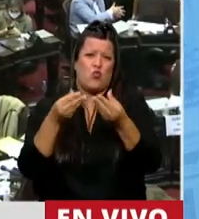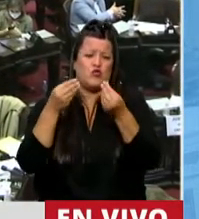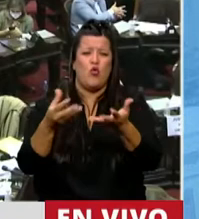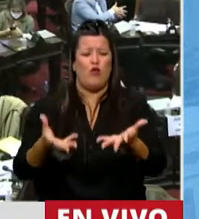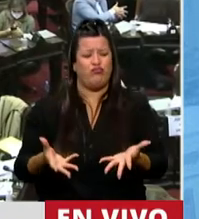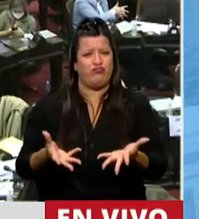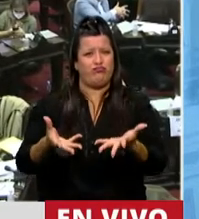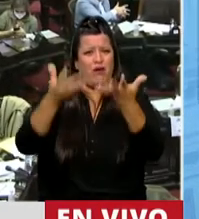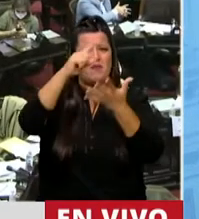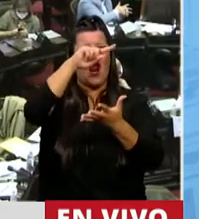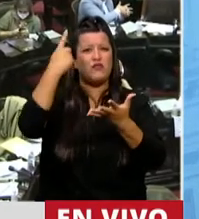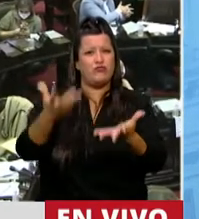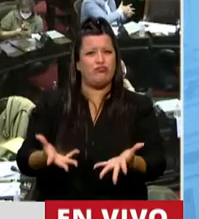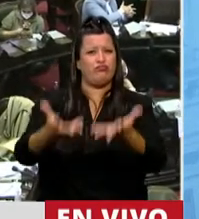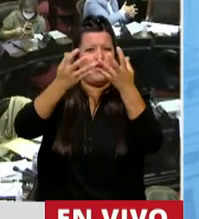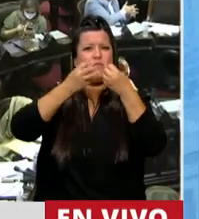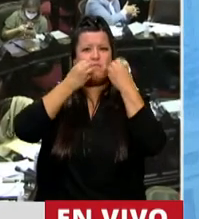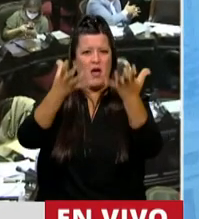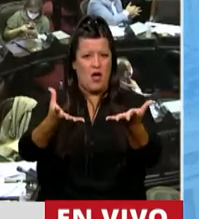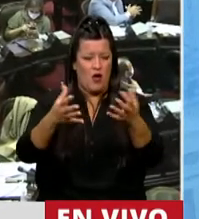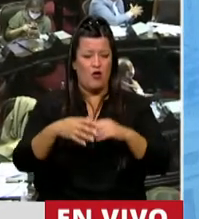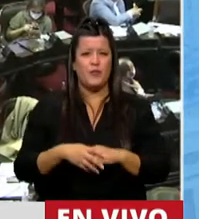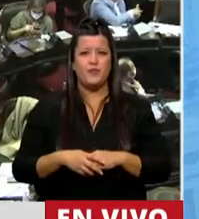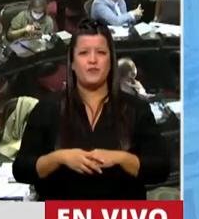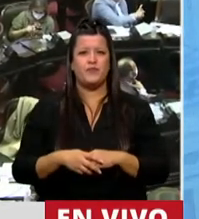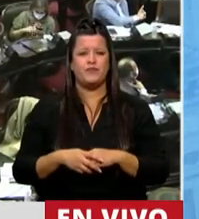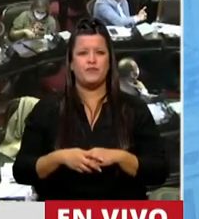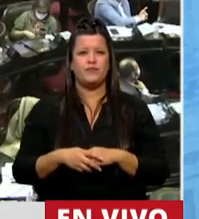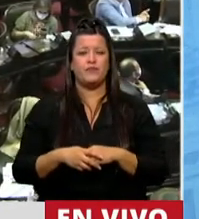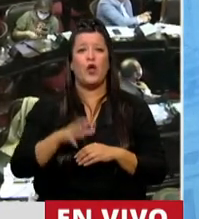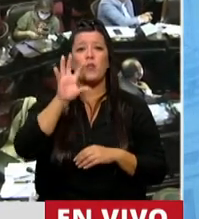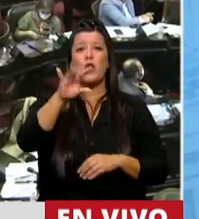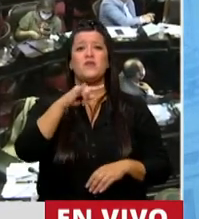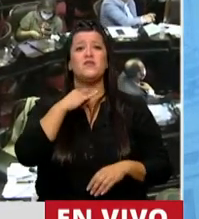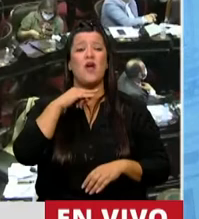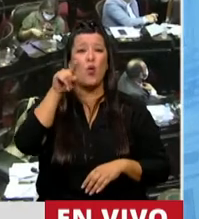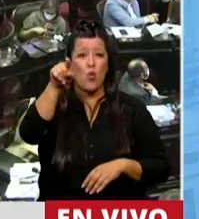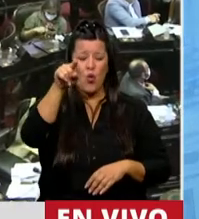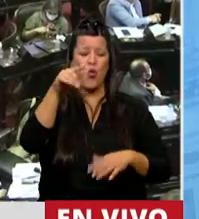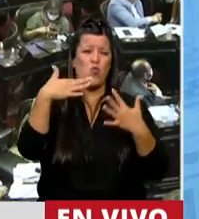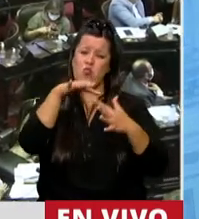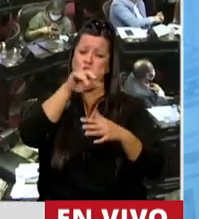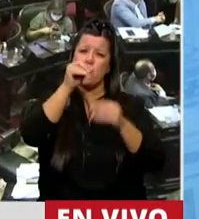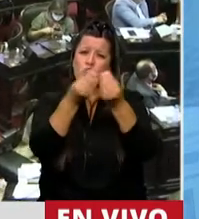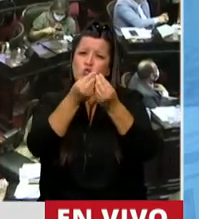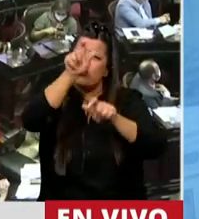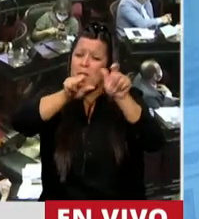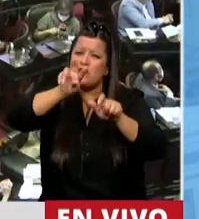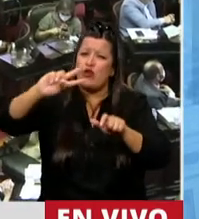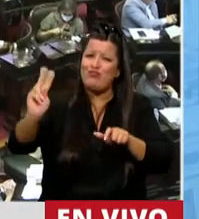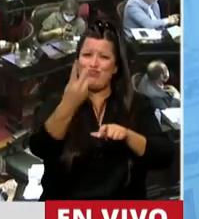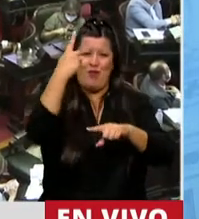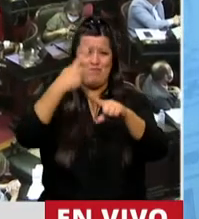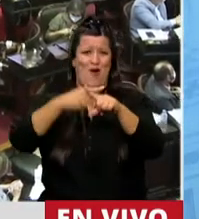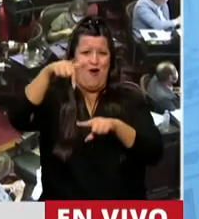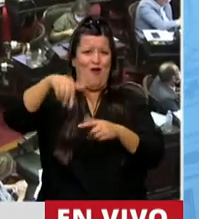grandeza nacional, ha entregado a nuestra provincia muchas vidas humanas, y en esta oportunidad